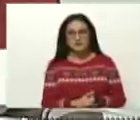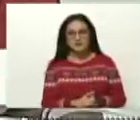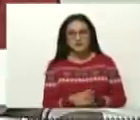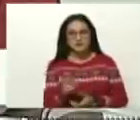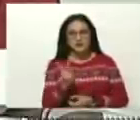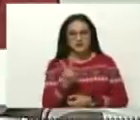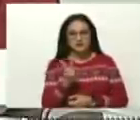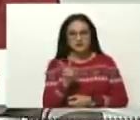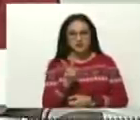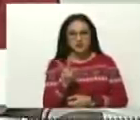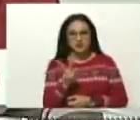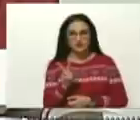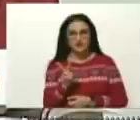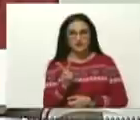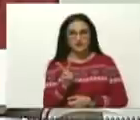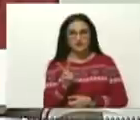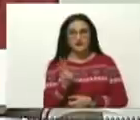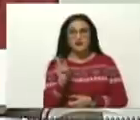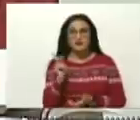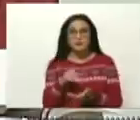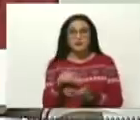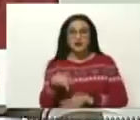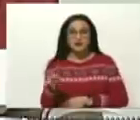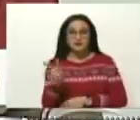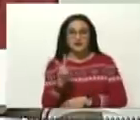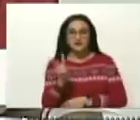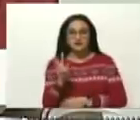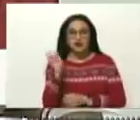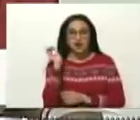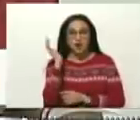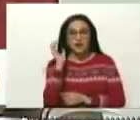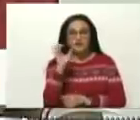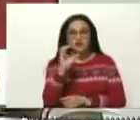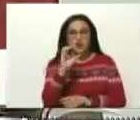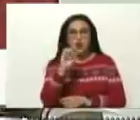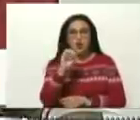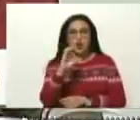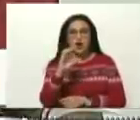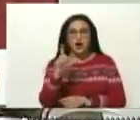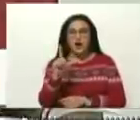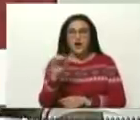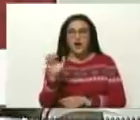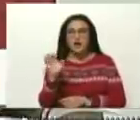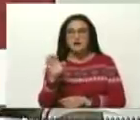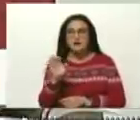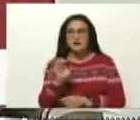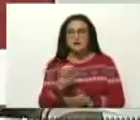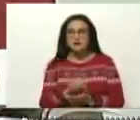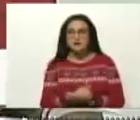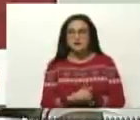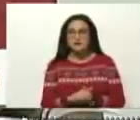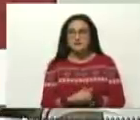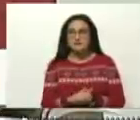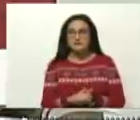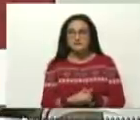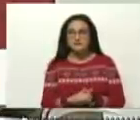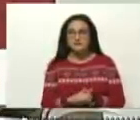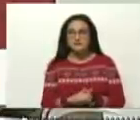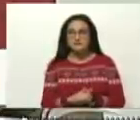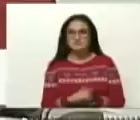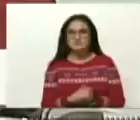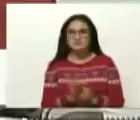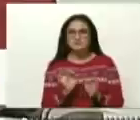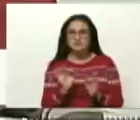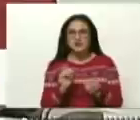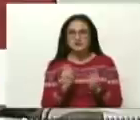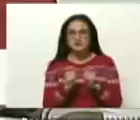venezolano. Se hizo también aquí en Venezuela el Congreso de la UCLAE, ya concluyó sin ningún tipo de inconveniente. Se reanudaron